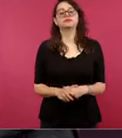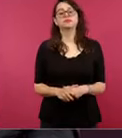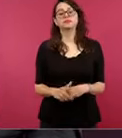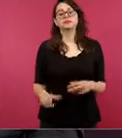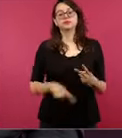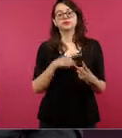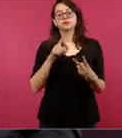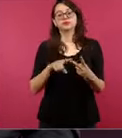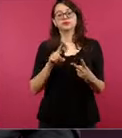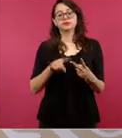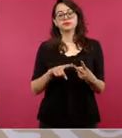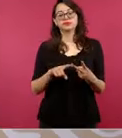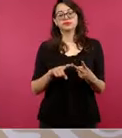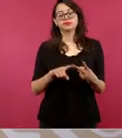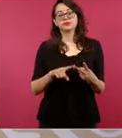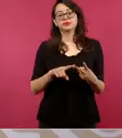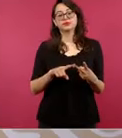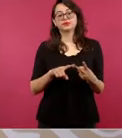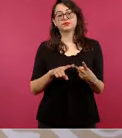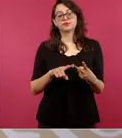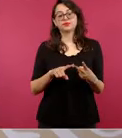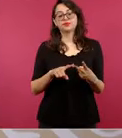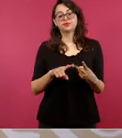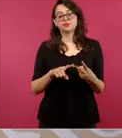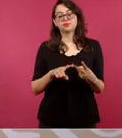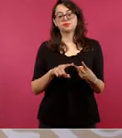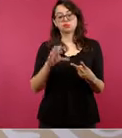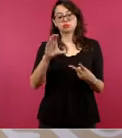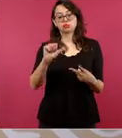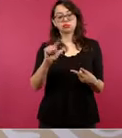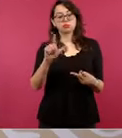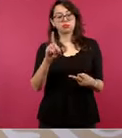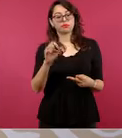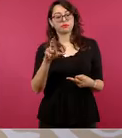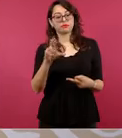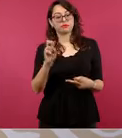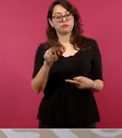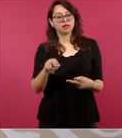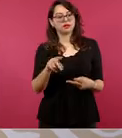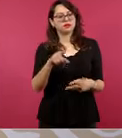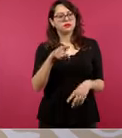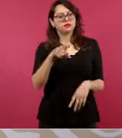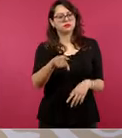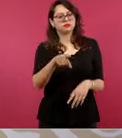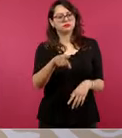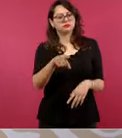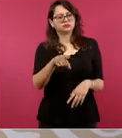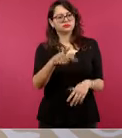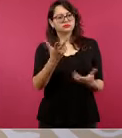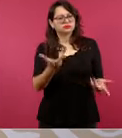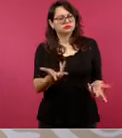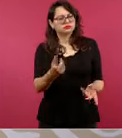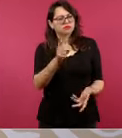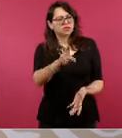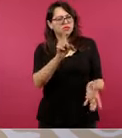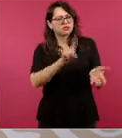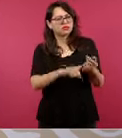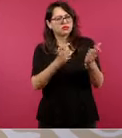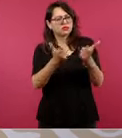Calderón y su candidatura, que pedimos que se revisara lo del dinero que se